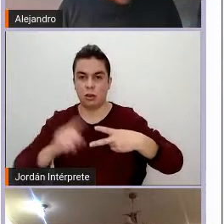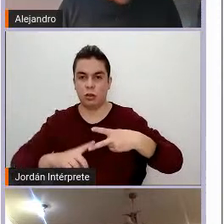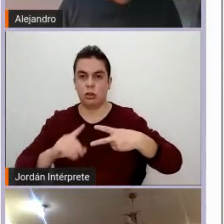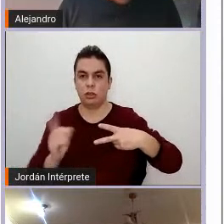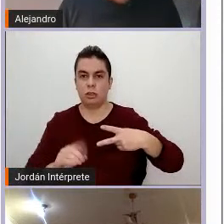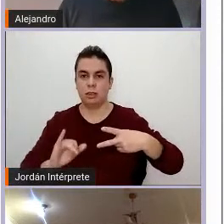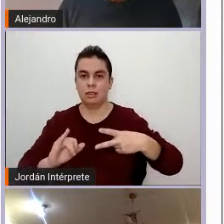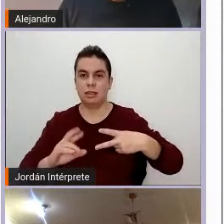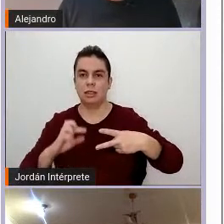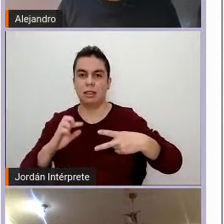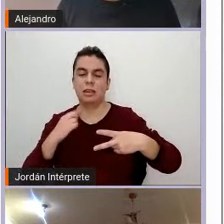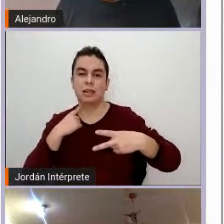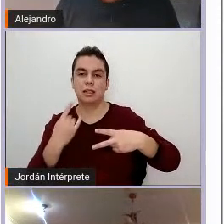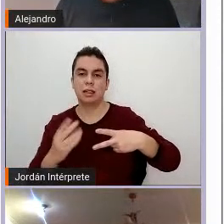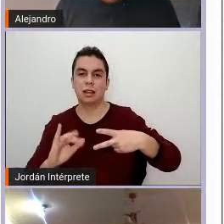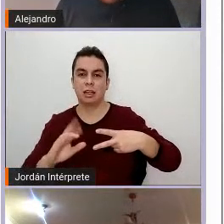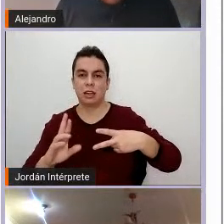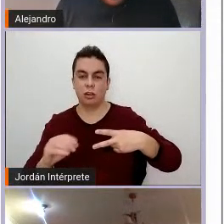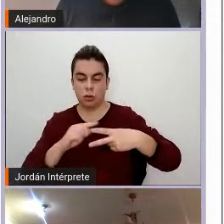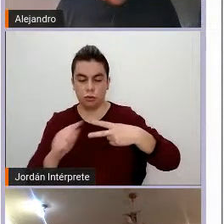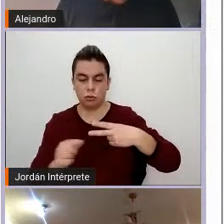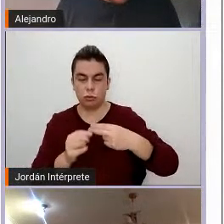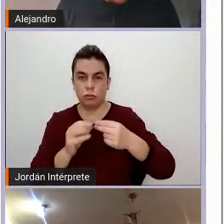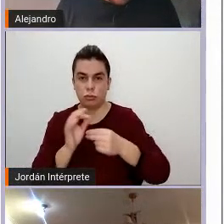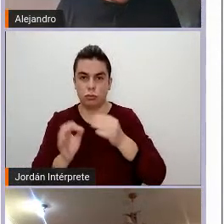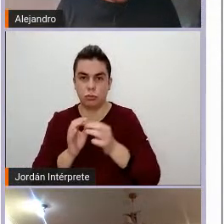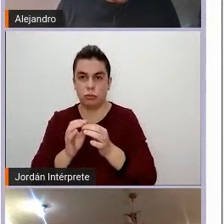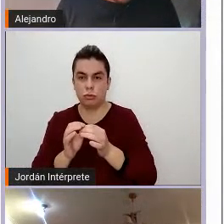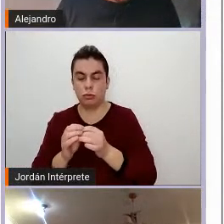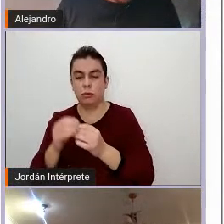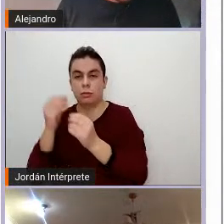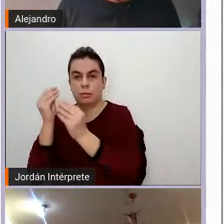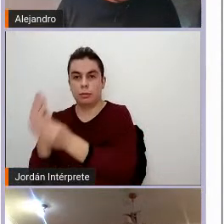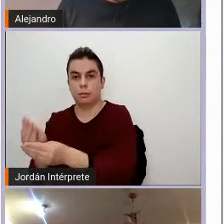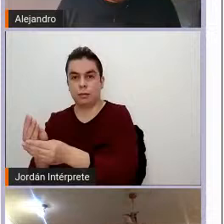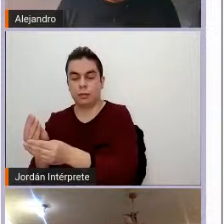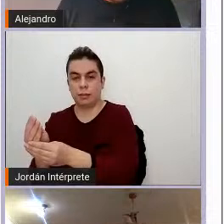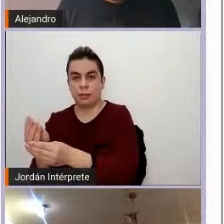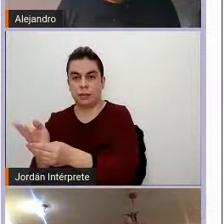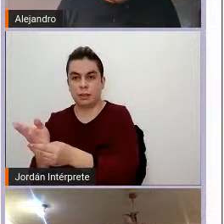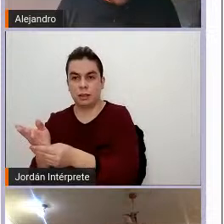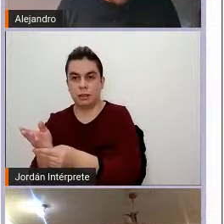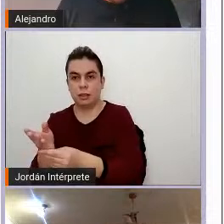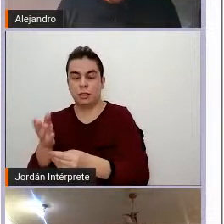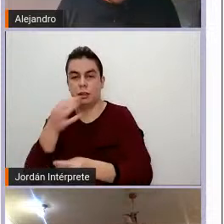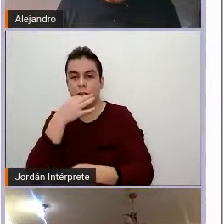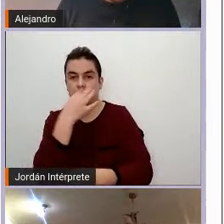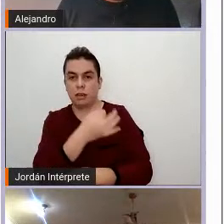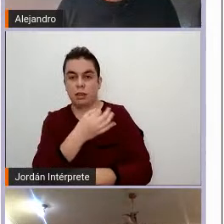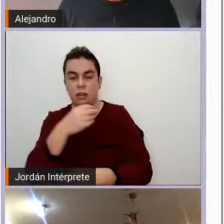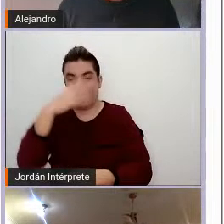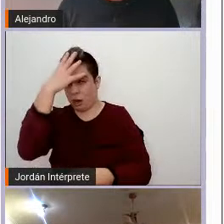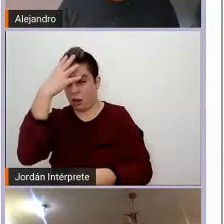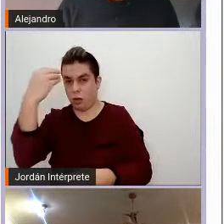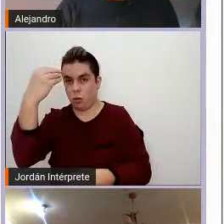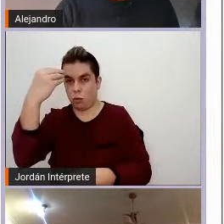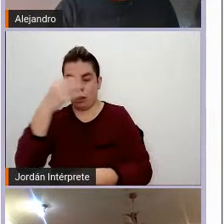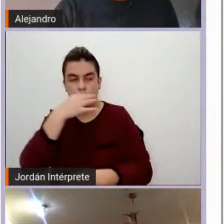supo brindar la articulación lingüístico-poética de la que carecían los mensajes ideológicos visuales del muralismo.